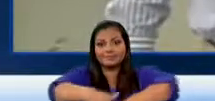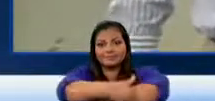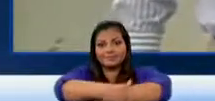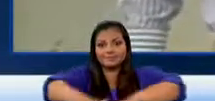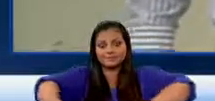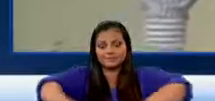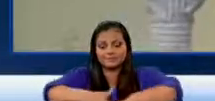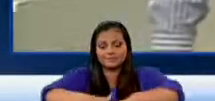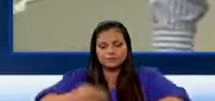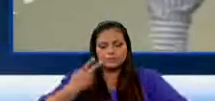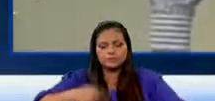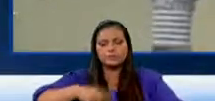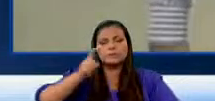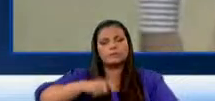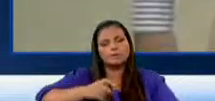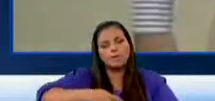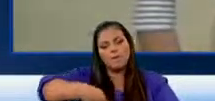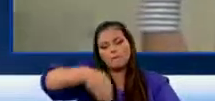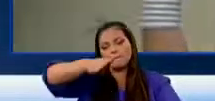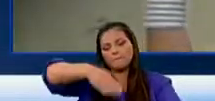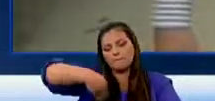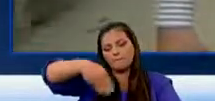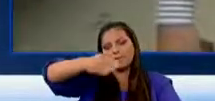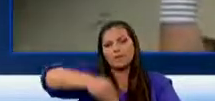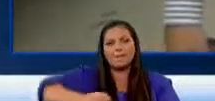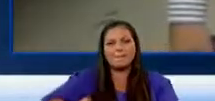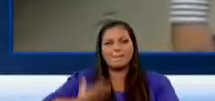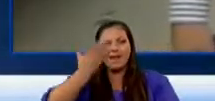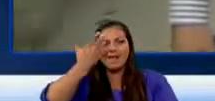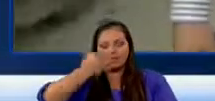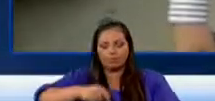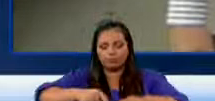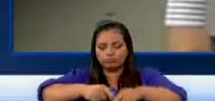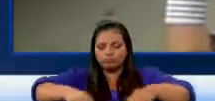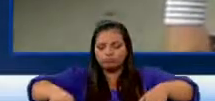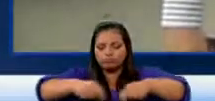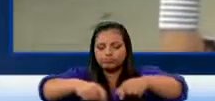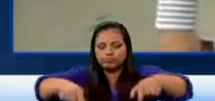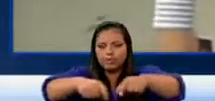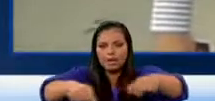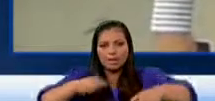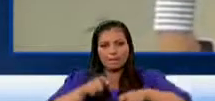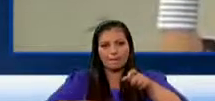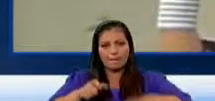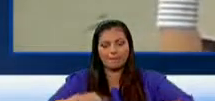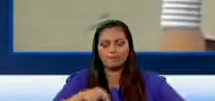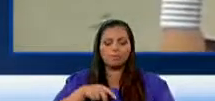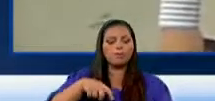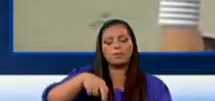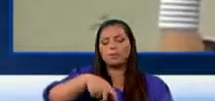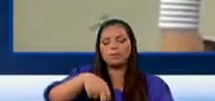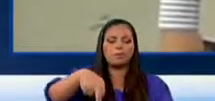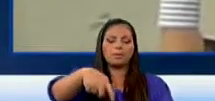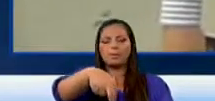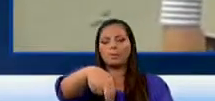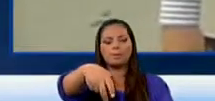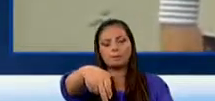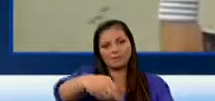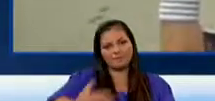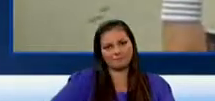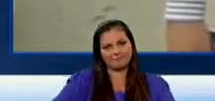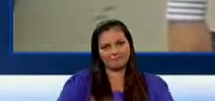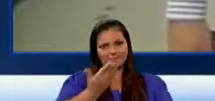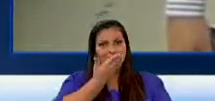darles garantía también de que los vehículos no invadan la zona por la que los peatones cruzan. Ahí sería necesario. Ahí la llamamos, señalización en ese